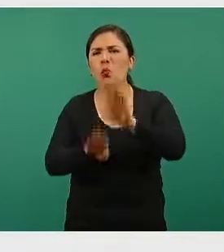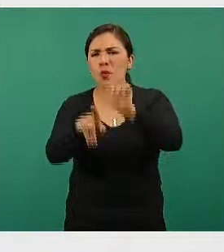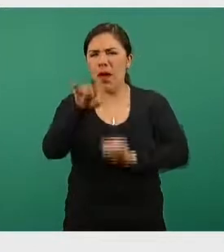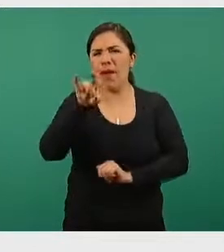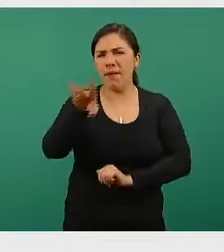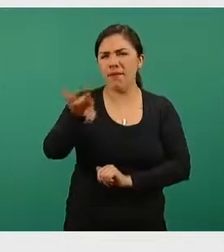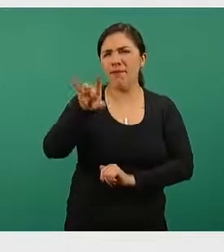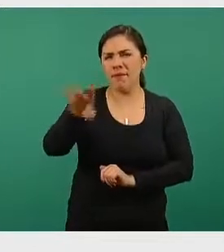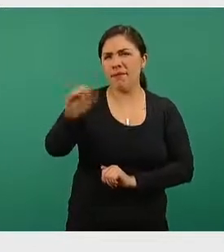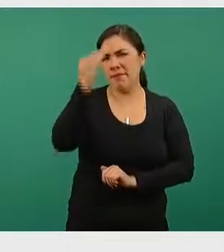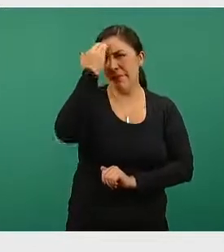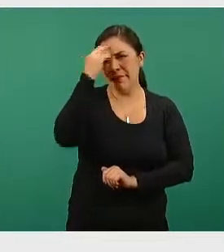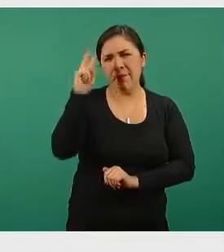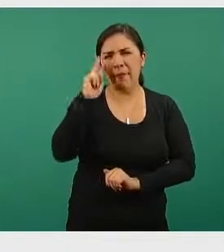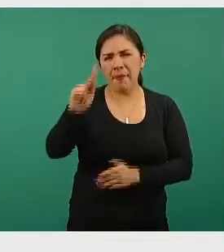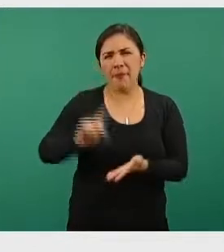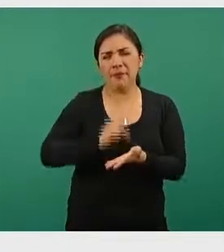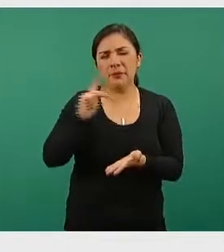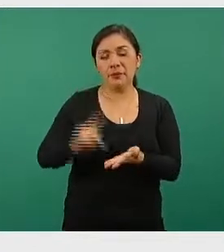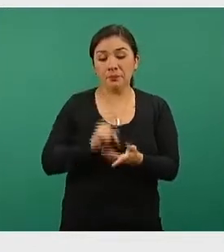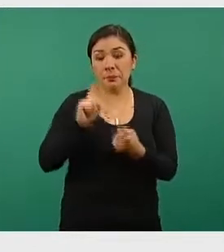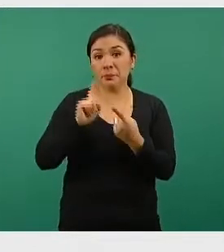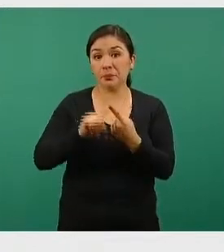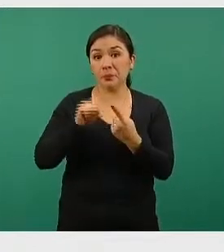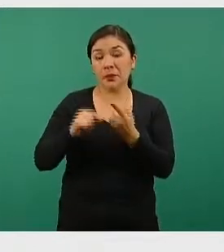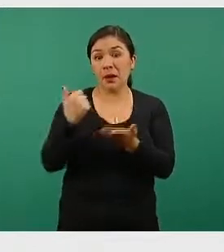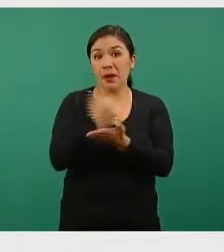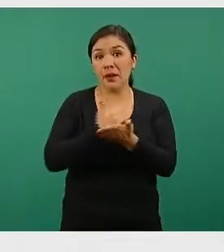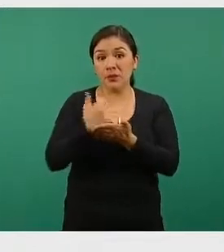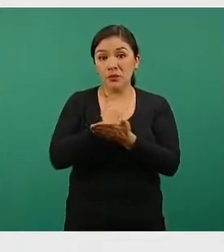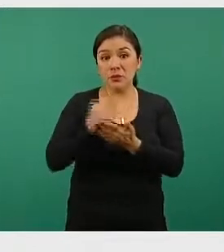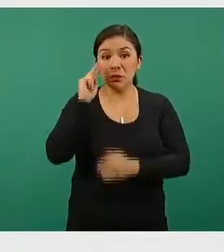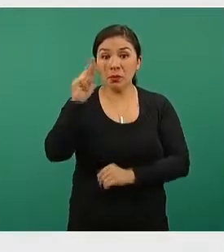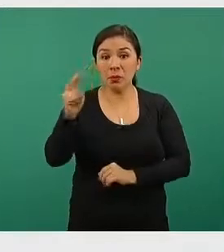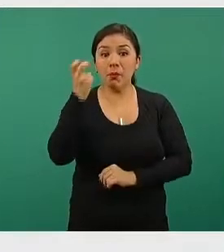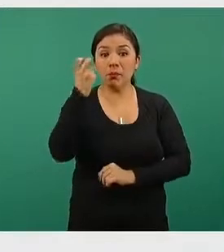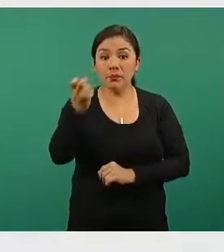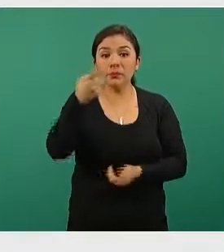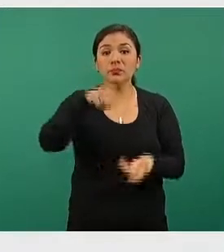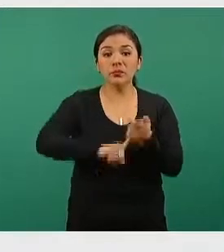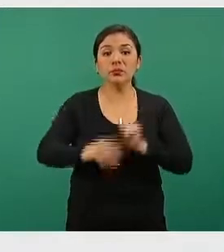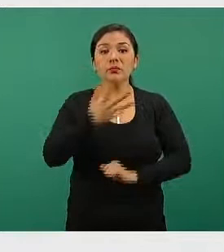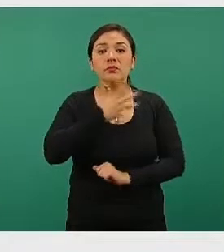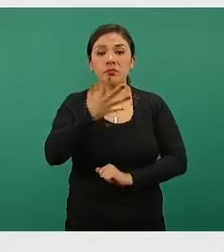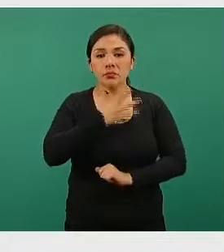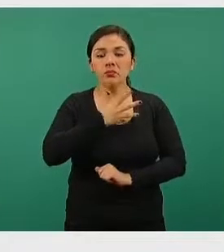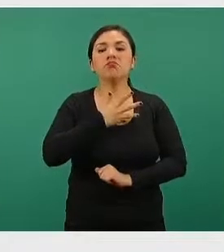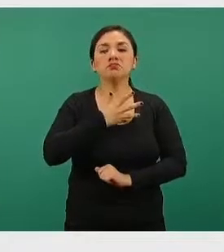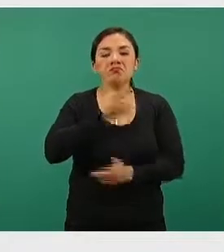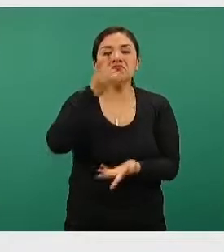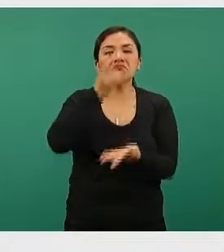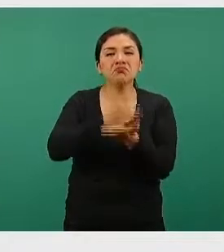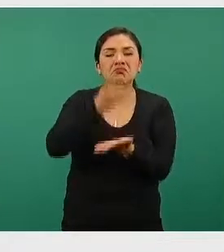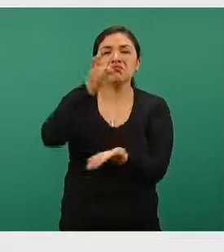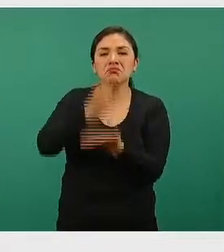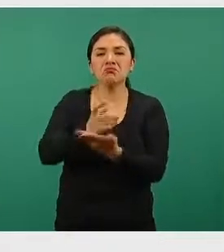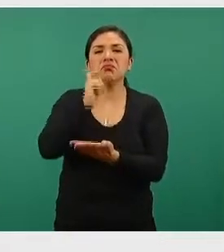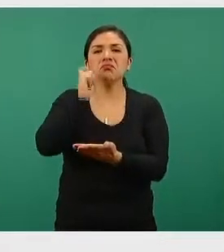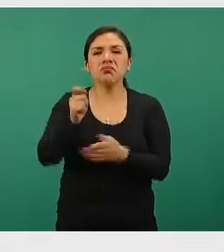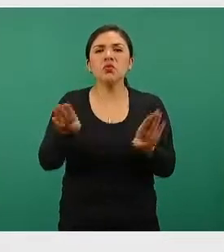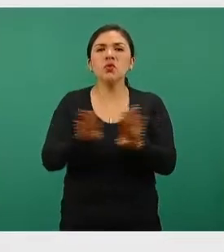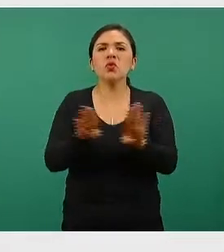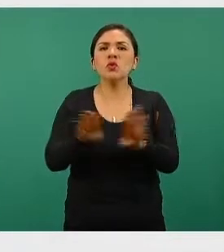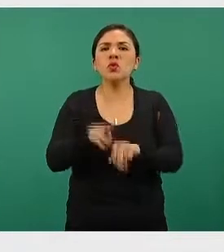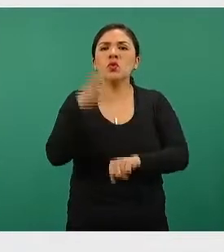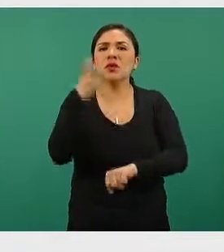conocen muy bien. La primera de ellas, la de color azul, en la cual representamos y podemos evidenciar el comportamiento